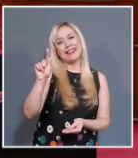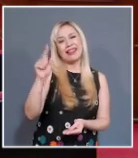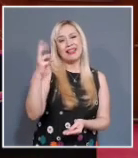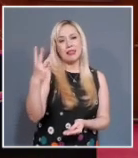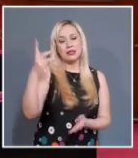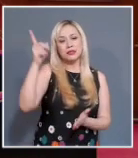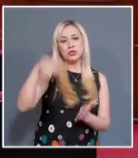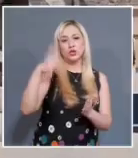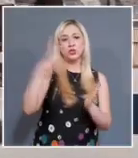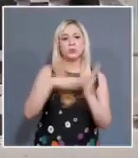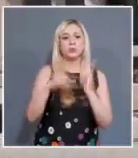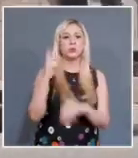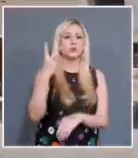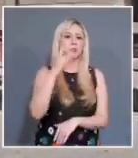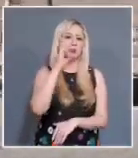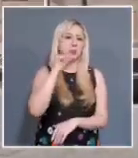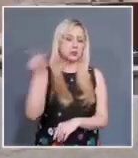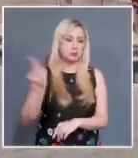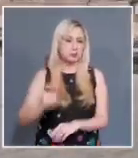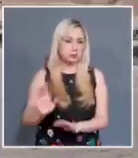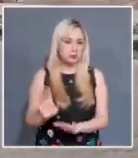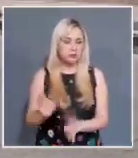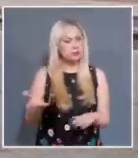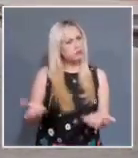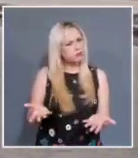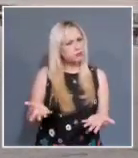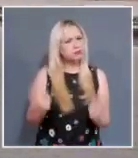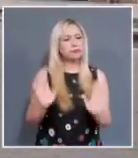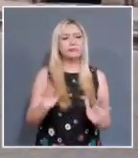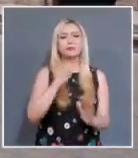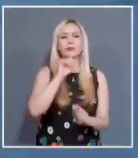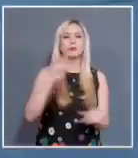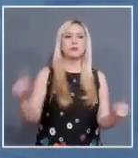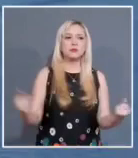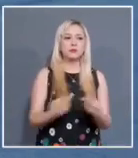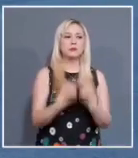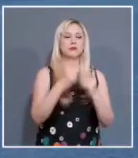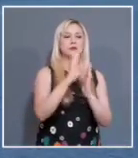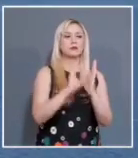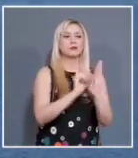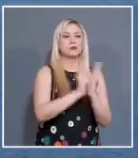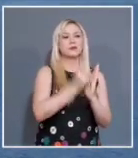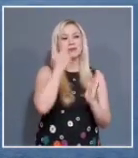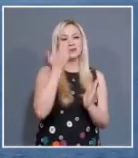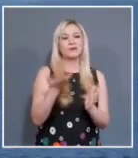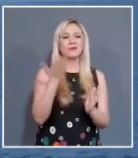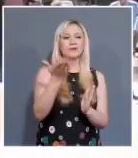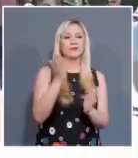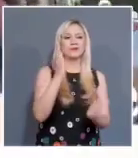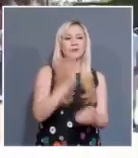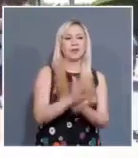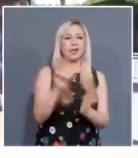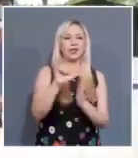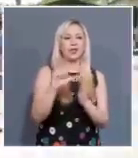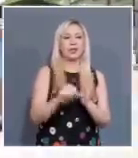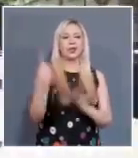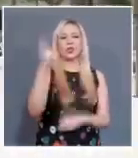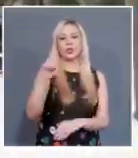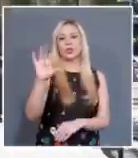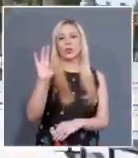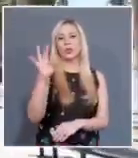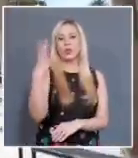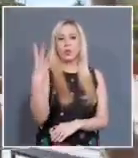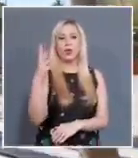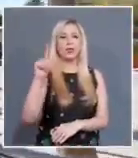273/2022. También se tiene en lista una acción de inconstitucionalidad en la que se pide invalidar el artículo 144 ter,